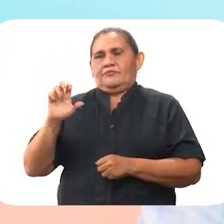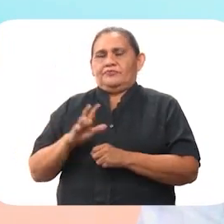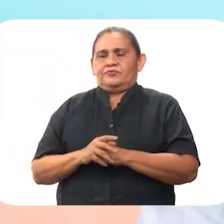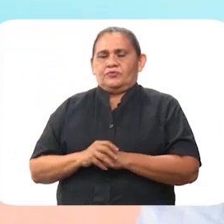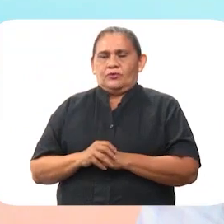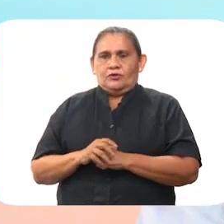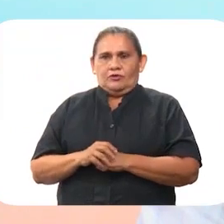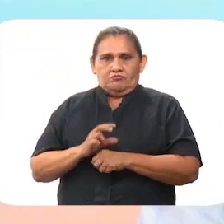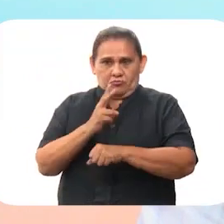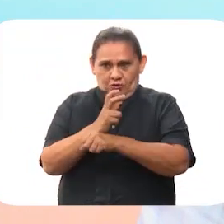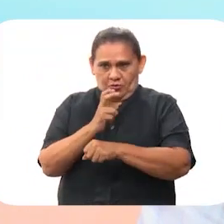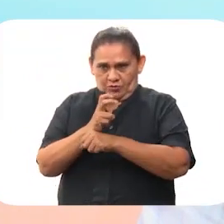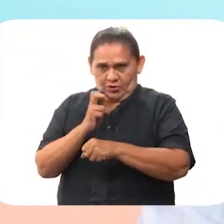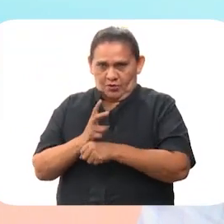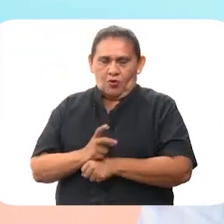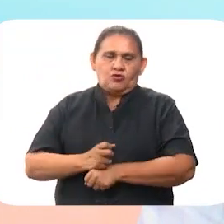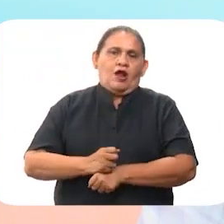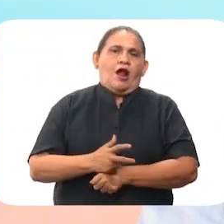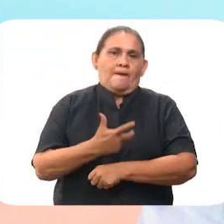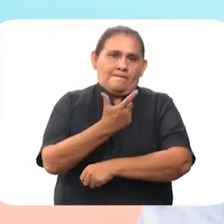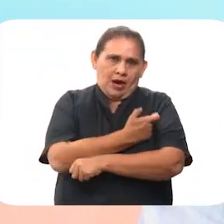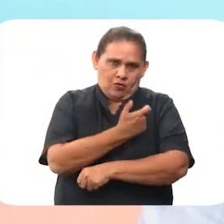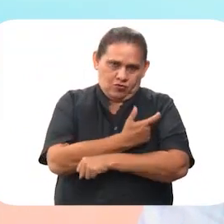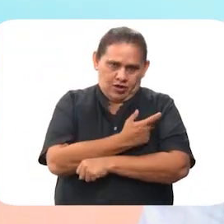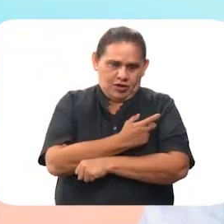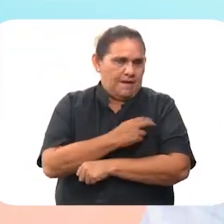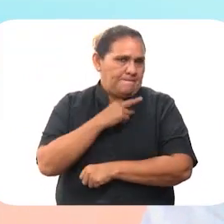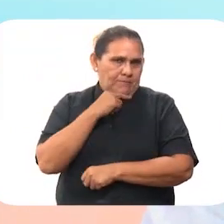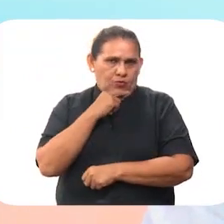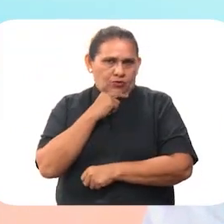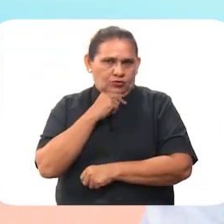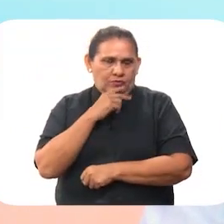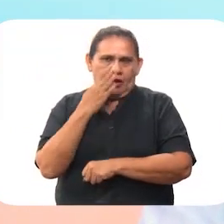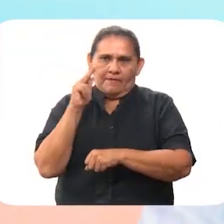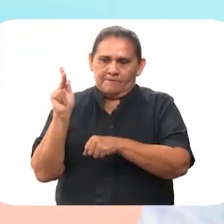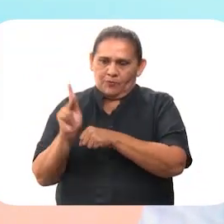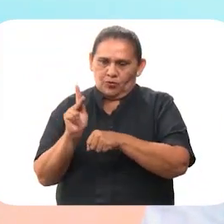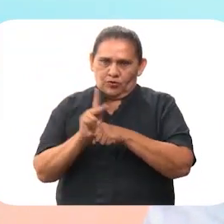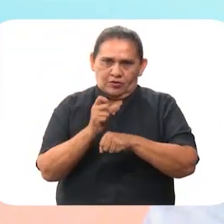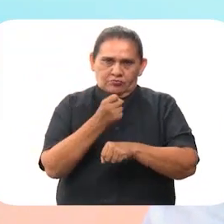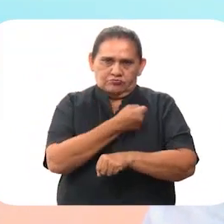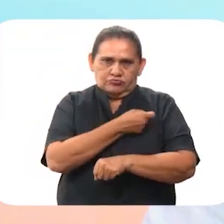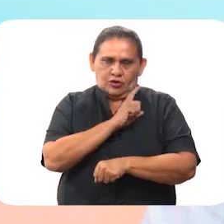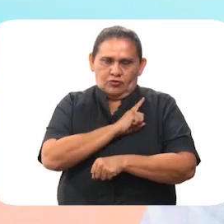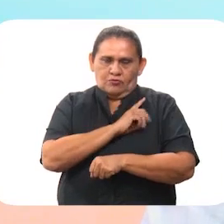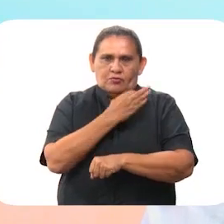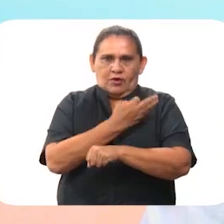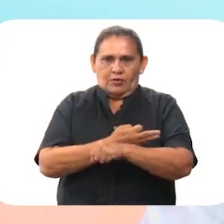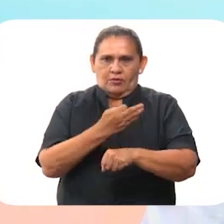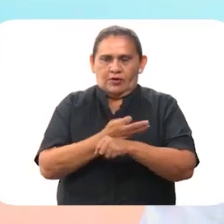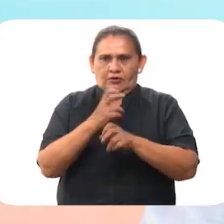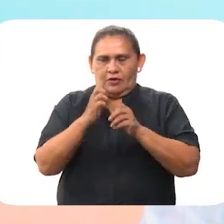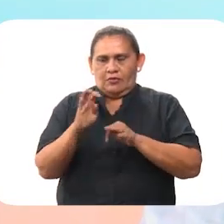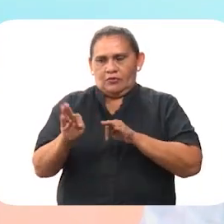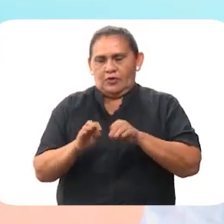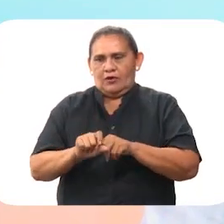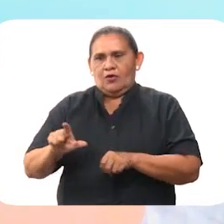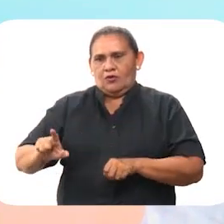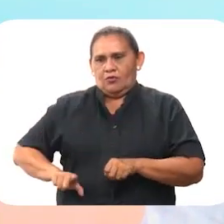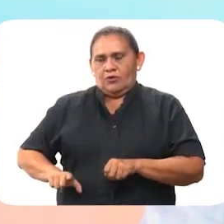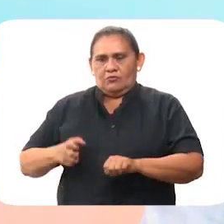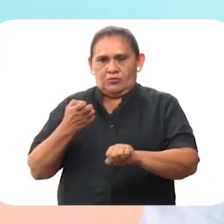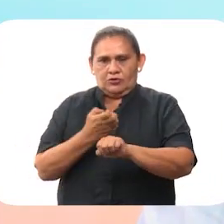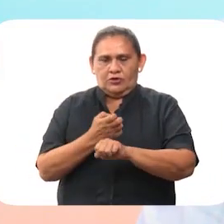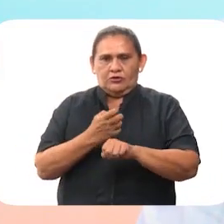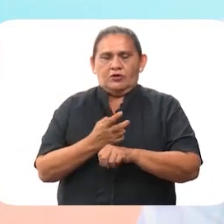del Bienestar, vean Fuerzas Armadas. El viso cuyalo, y chilujelje, captal cuchilo meyaje, barra chquilale,